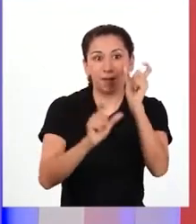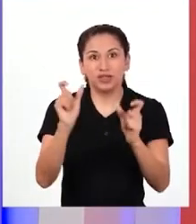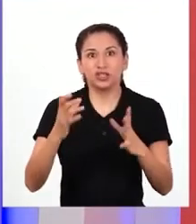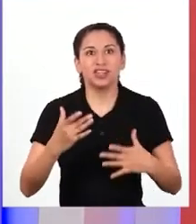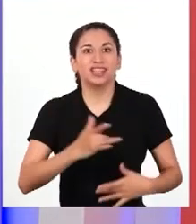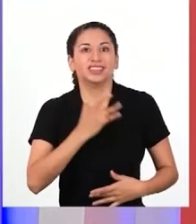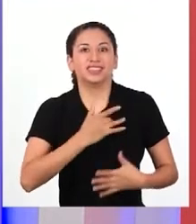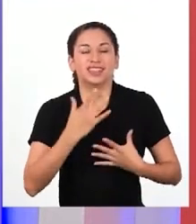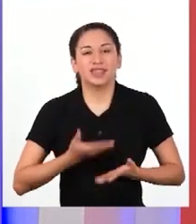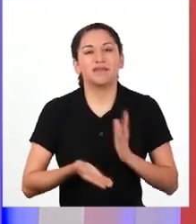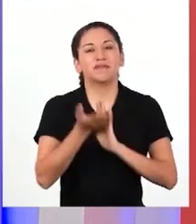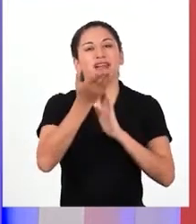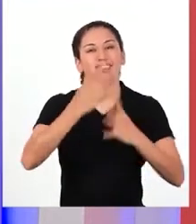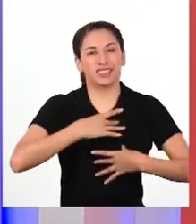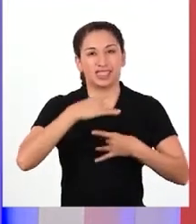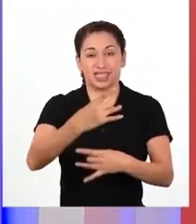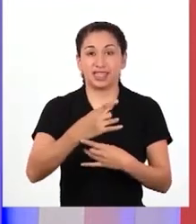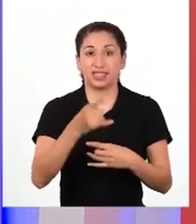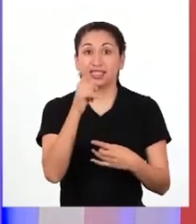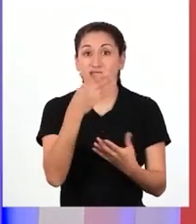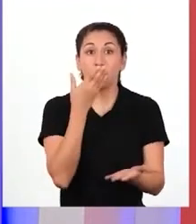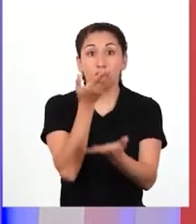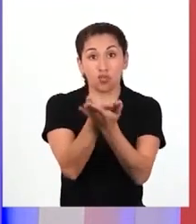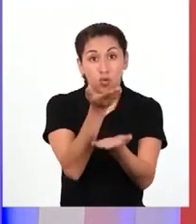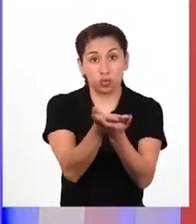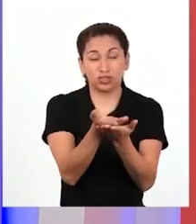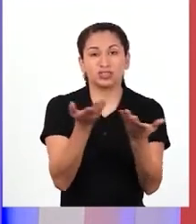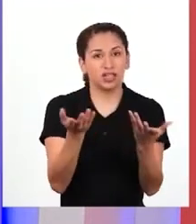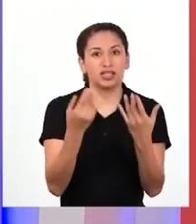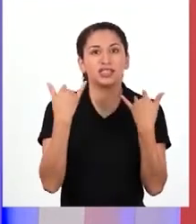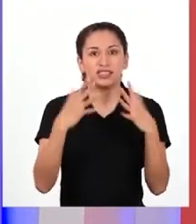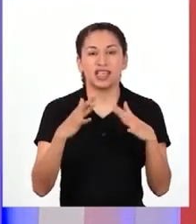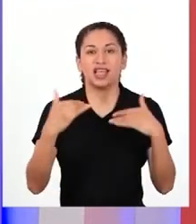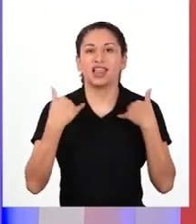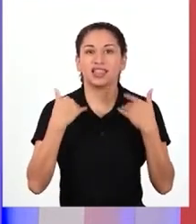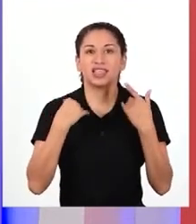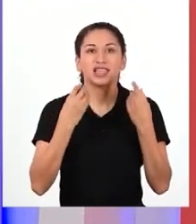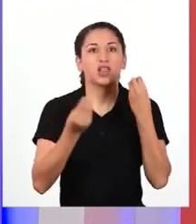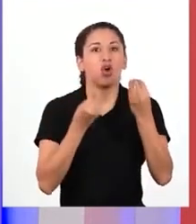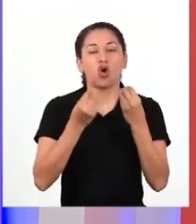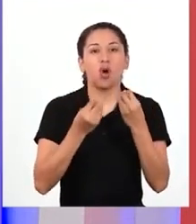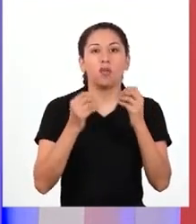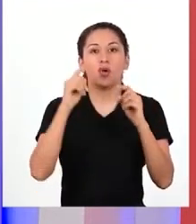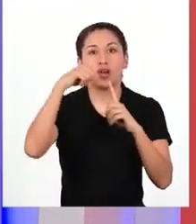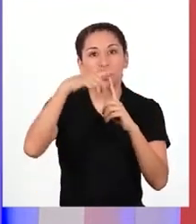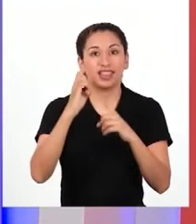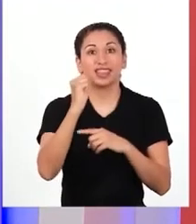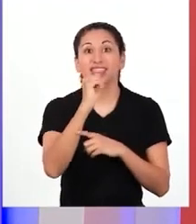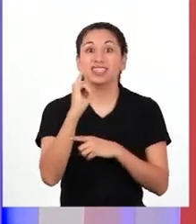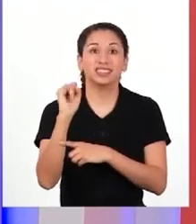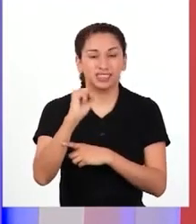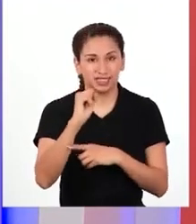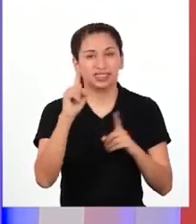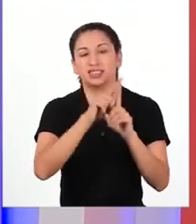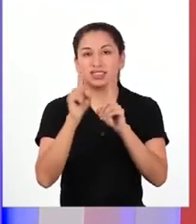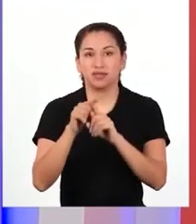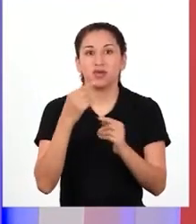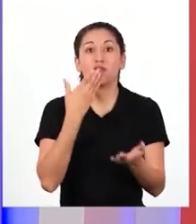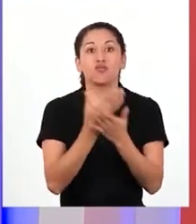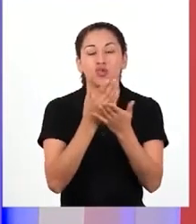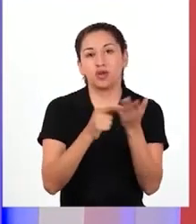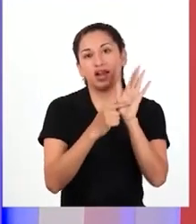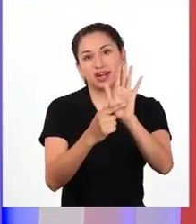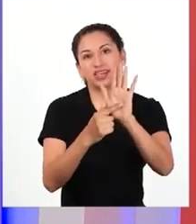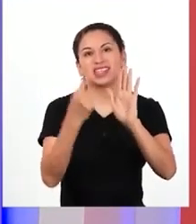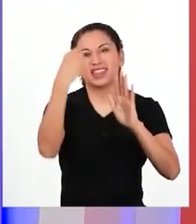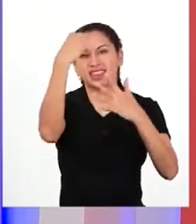estructura planteada ha respondido a evidenciar la tesis y sustentarla mediante diversos argumentos que cada una